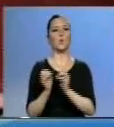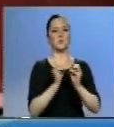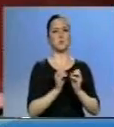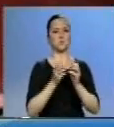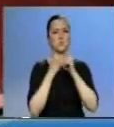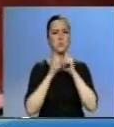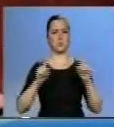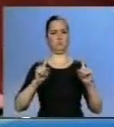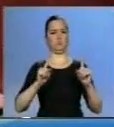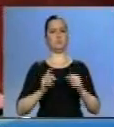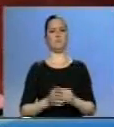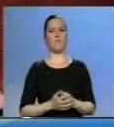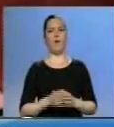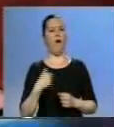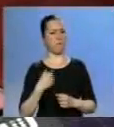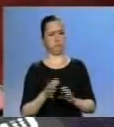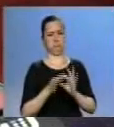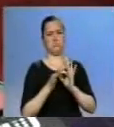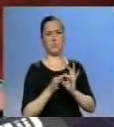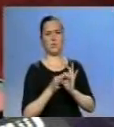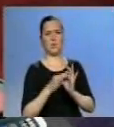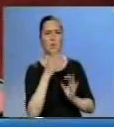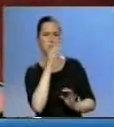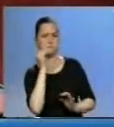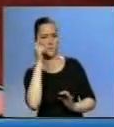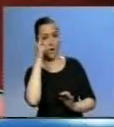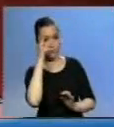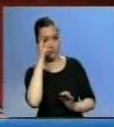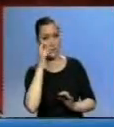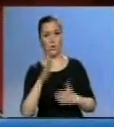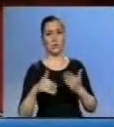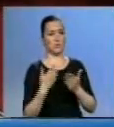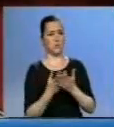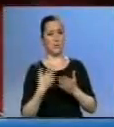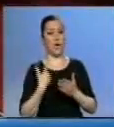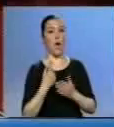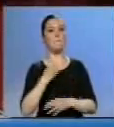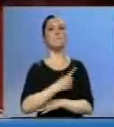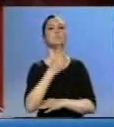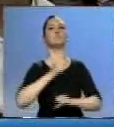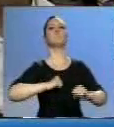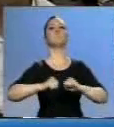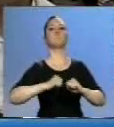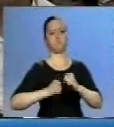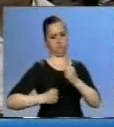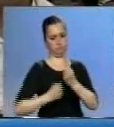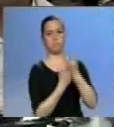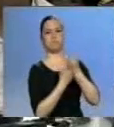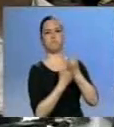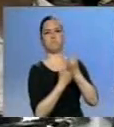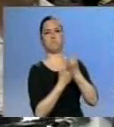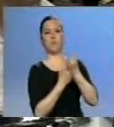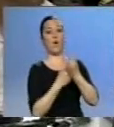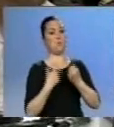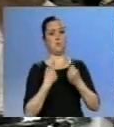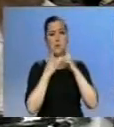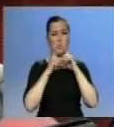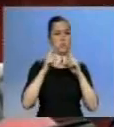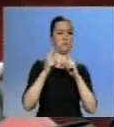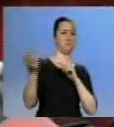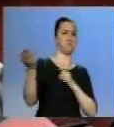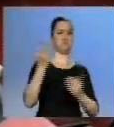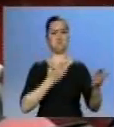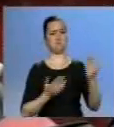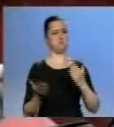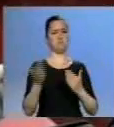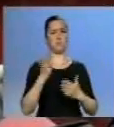anuncio. A nuestro compañero Rafael Correa apoyaremos el 1 de mayo. Dicen que se han autoconvocado para salir a las